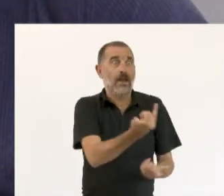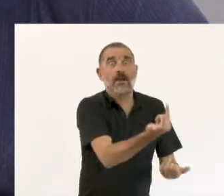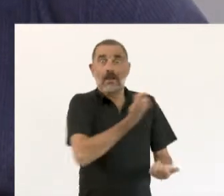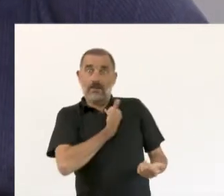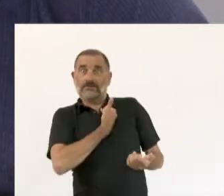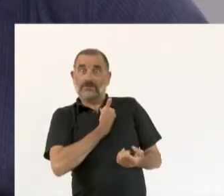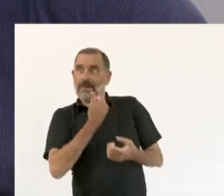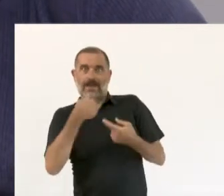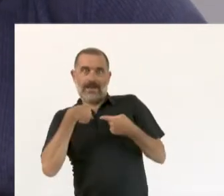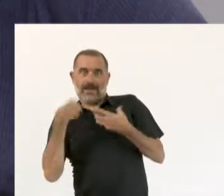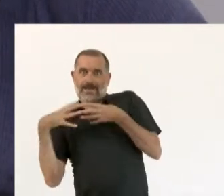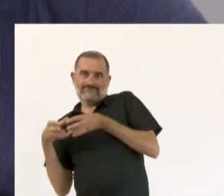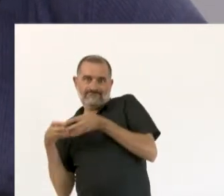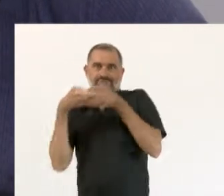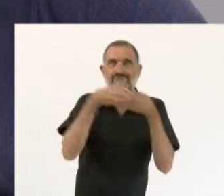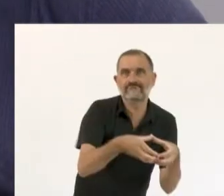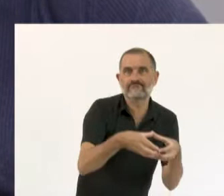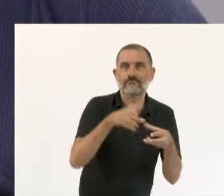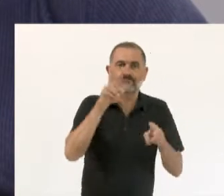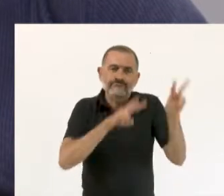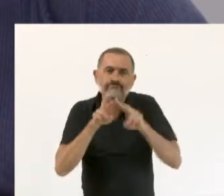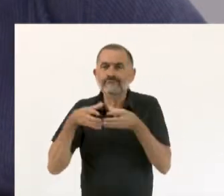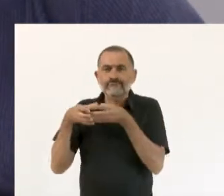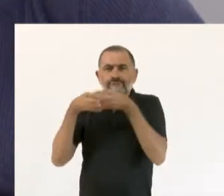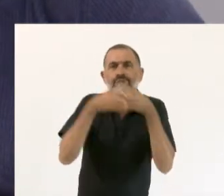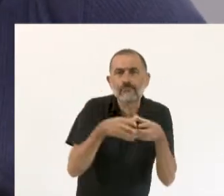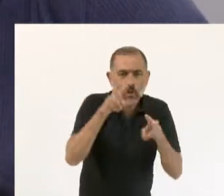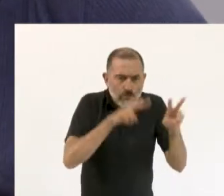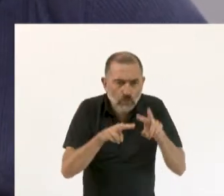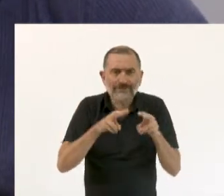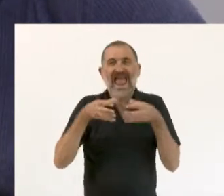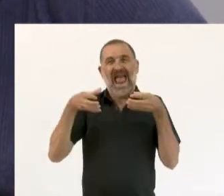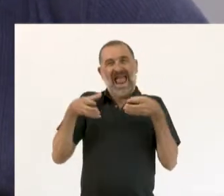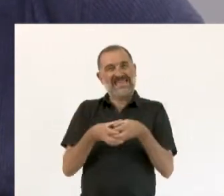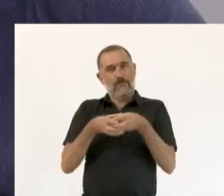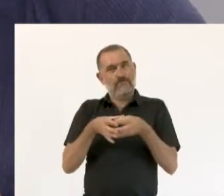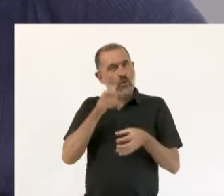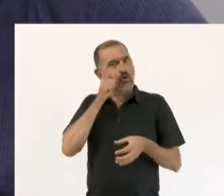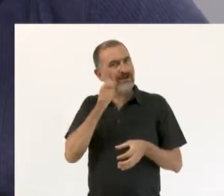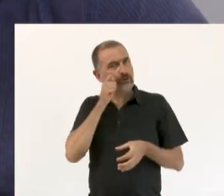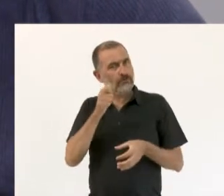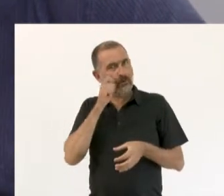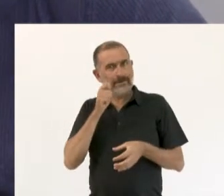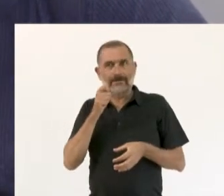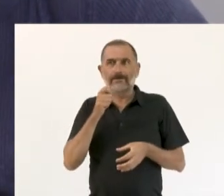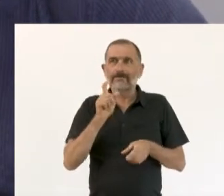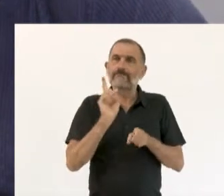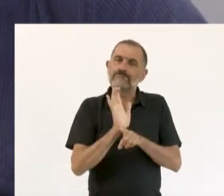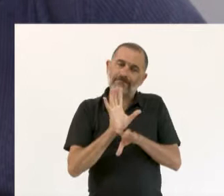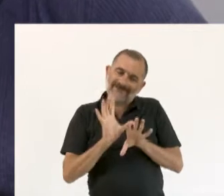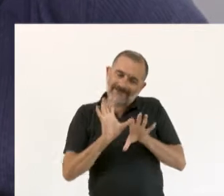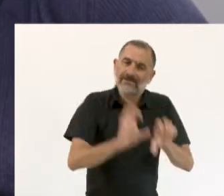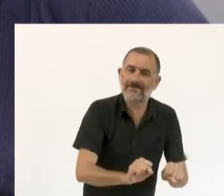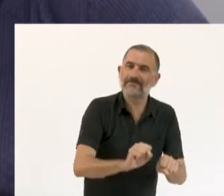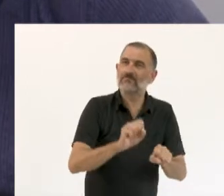cierta urgencia. Entonces, en ese sentido, organizamos esta idea del equipo de arqueología de rescate, que era dar una respuesta rápida a estas